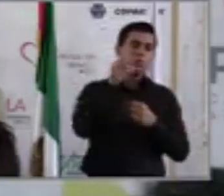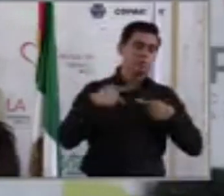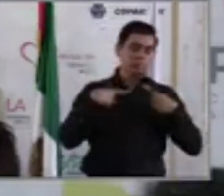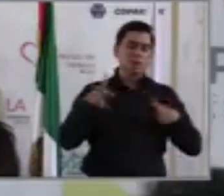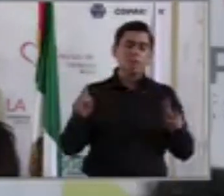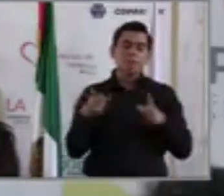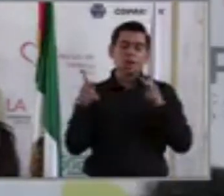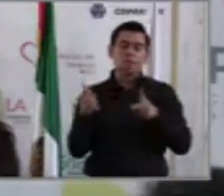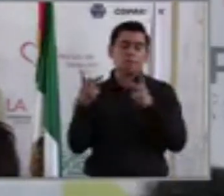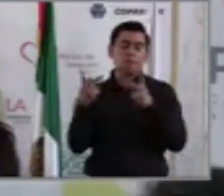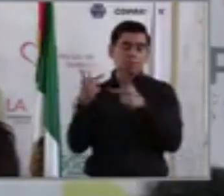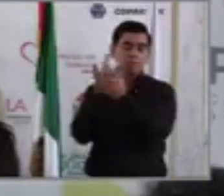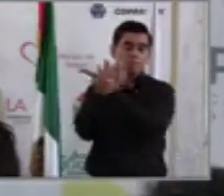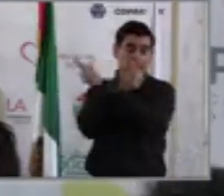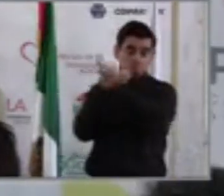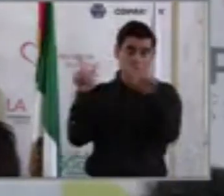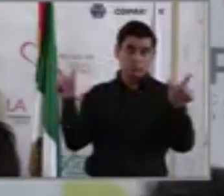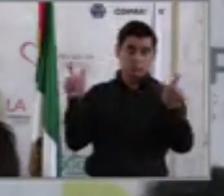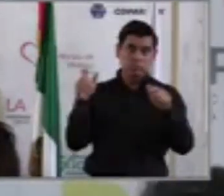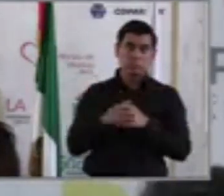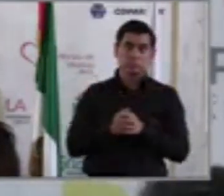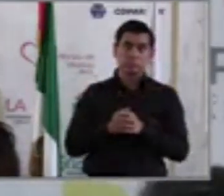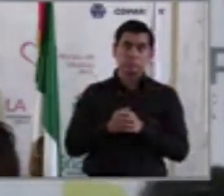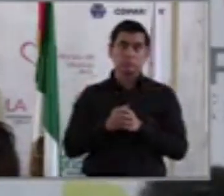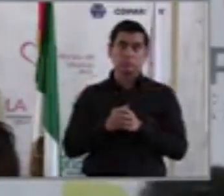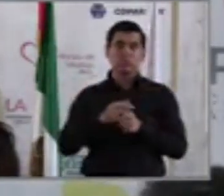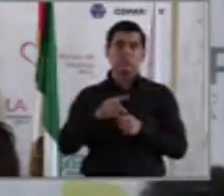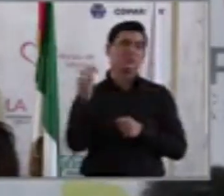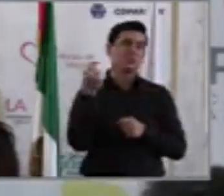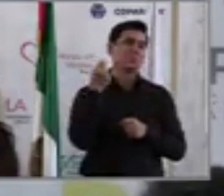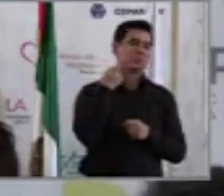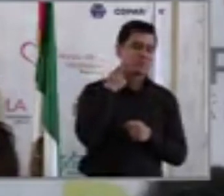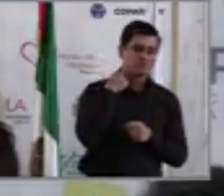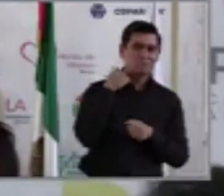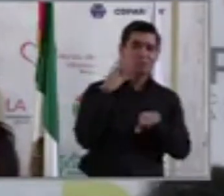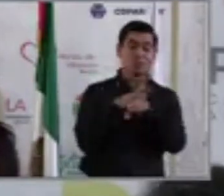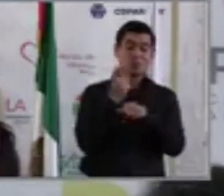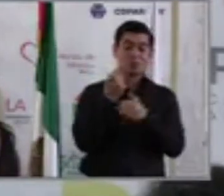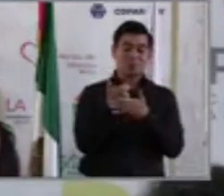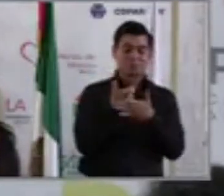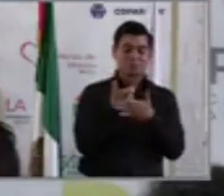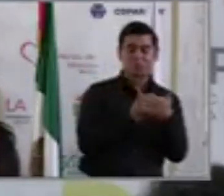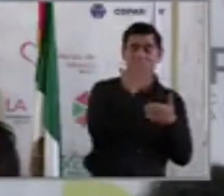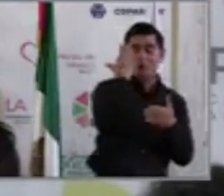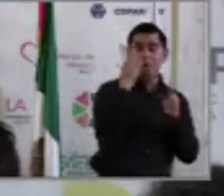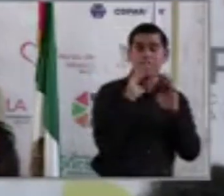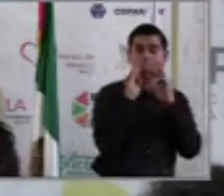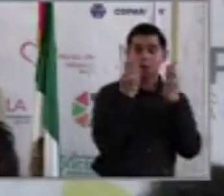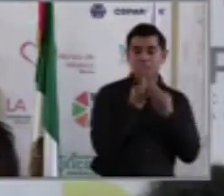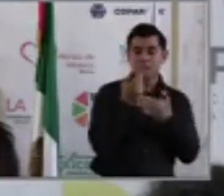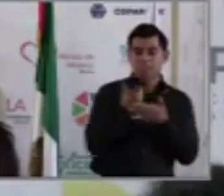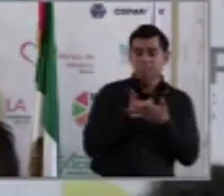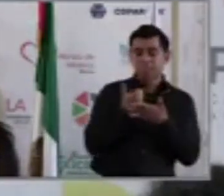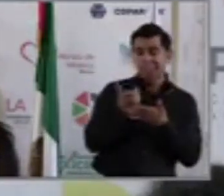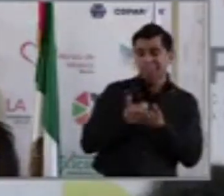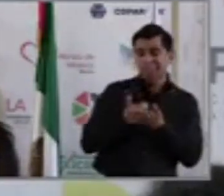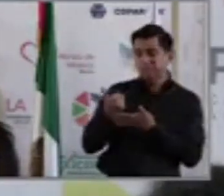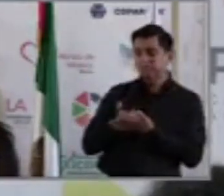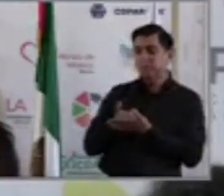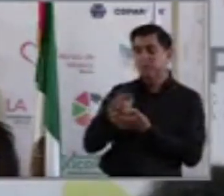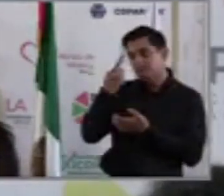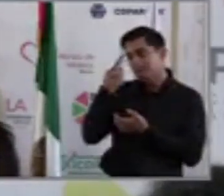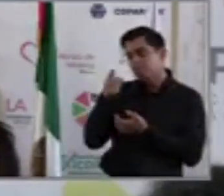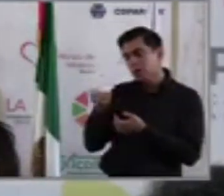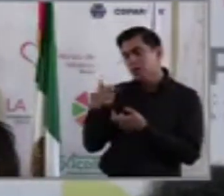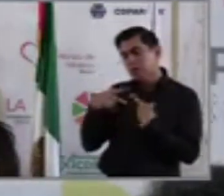ciudad es ejecutado por no pagar derecho de piso. Esa es la realidad de la ciudad.